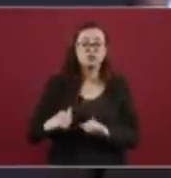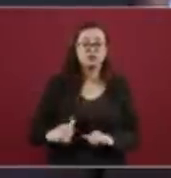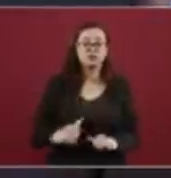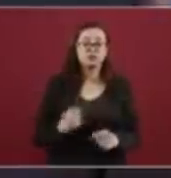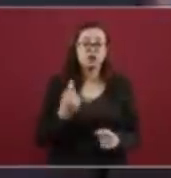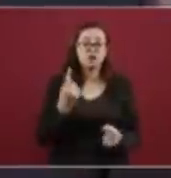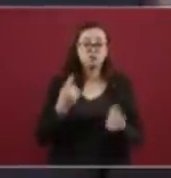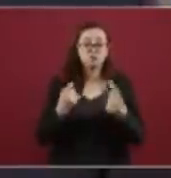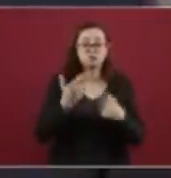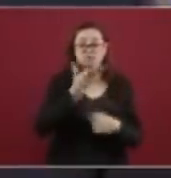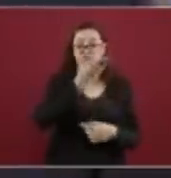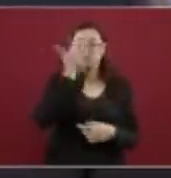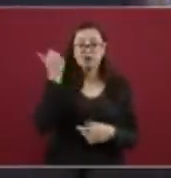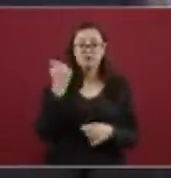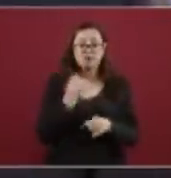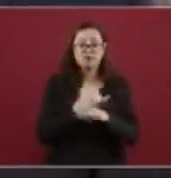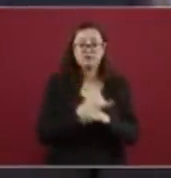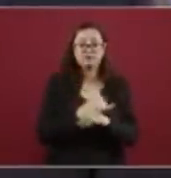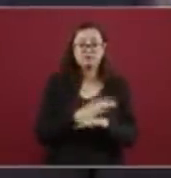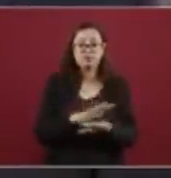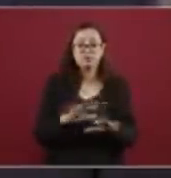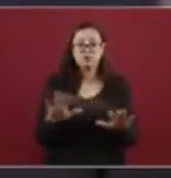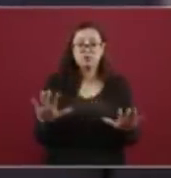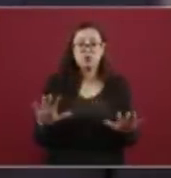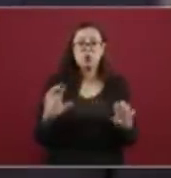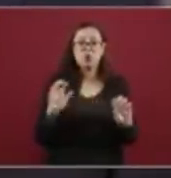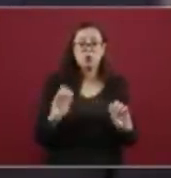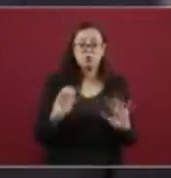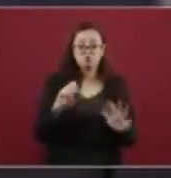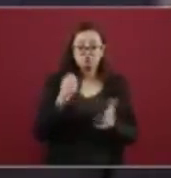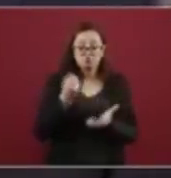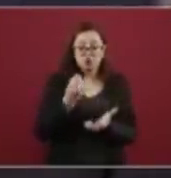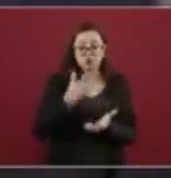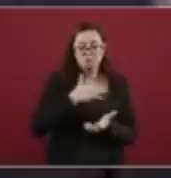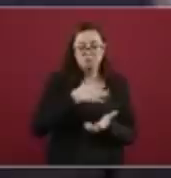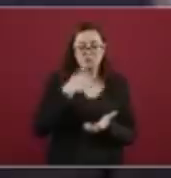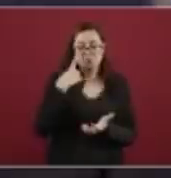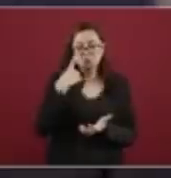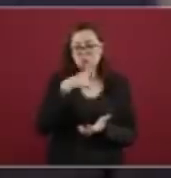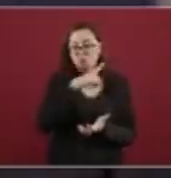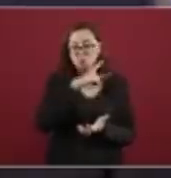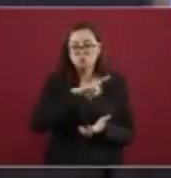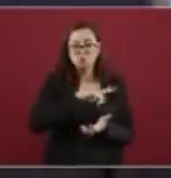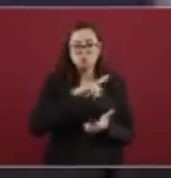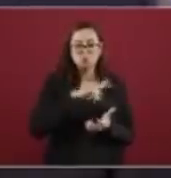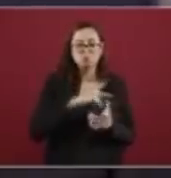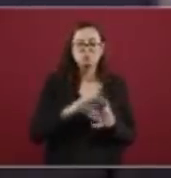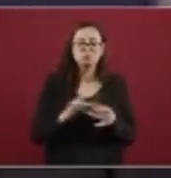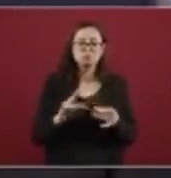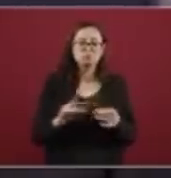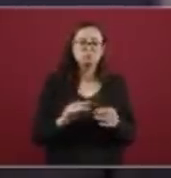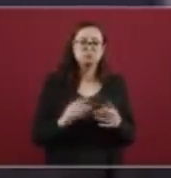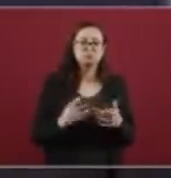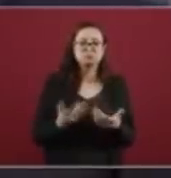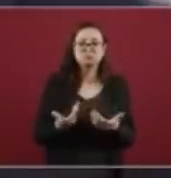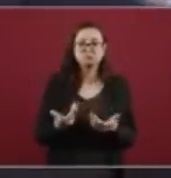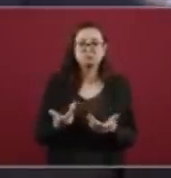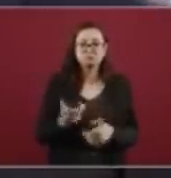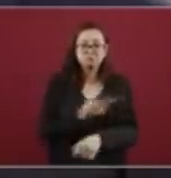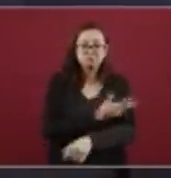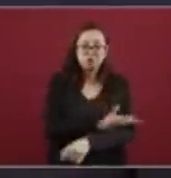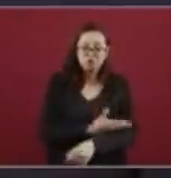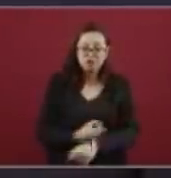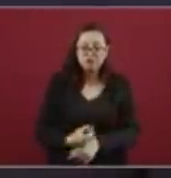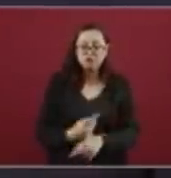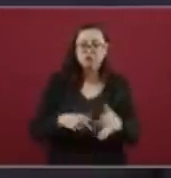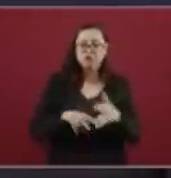querer manejar los fondos como era antes, sin transparencia, se inconformaron